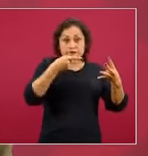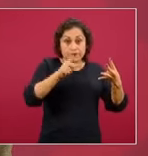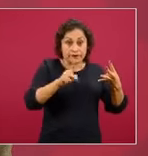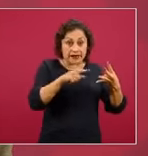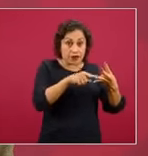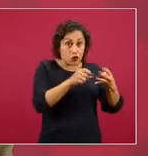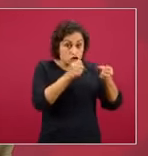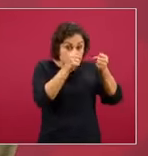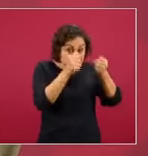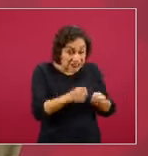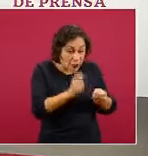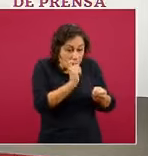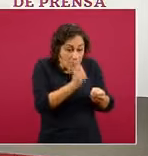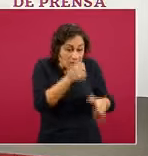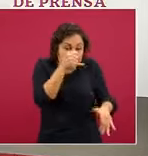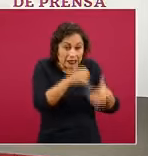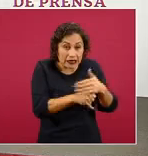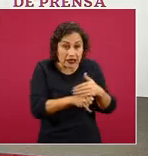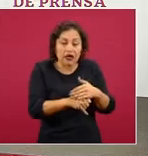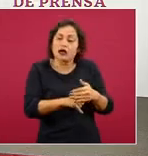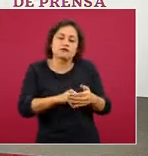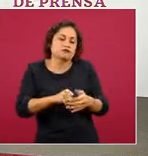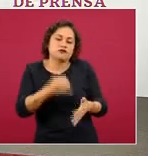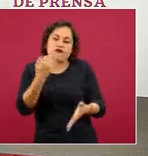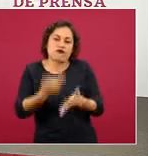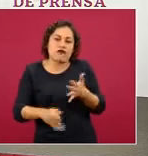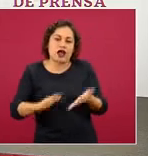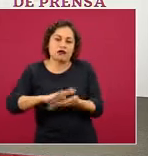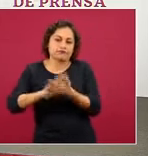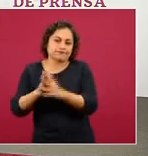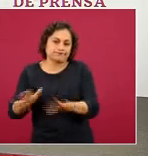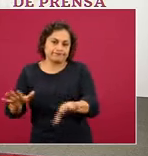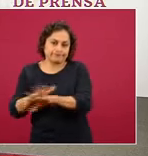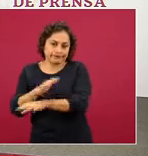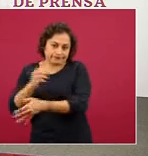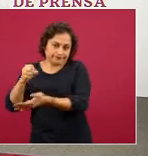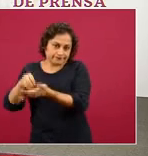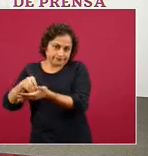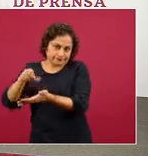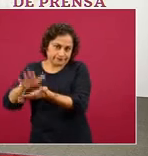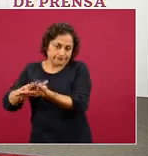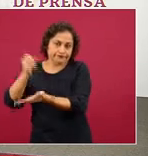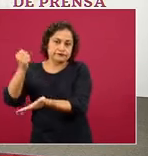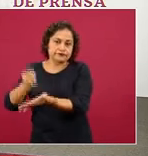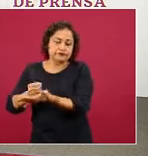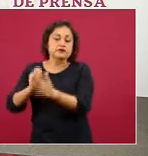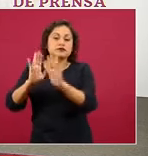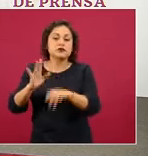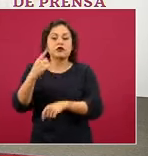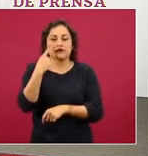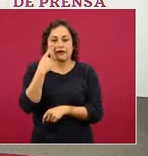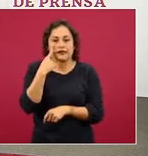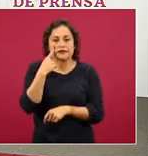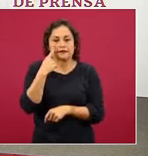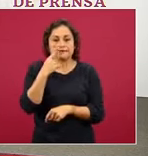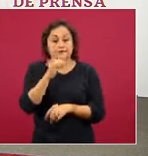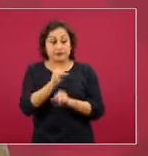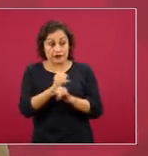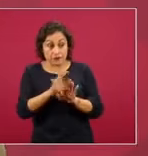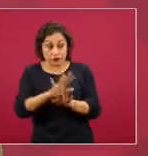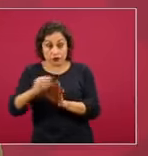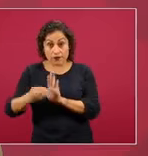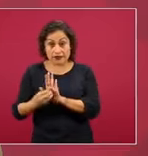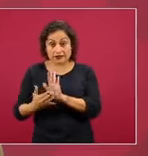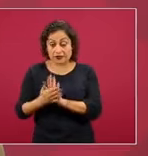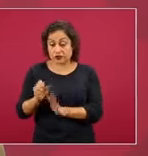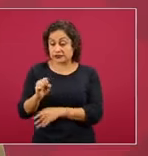dictaminación. Entonces tenemos un proceso de dictaminación. Entonces recuerden, tenemos defunciones que están registradas en el CISBER. Que